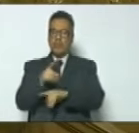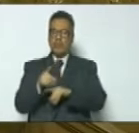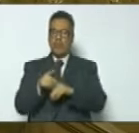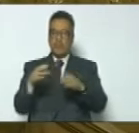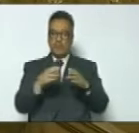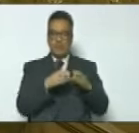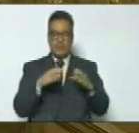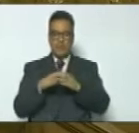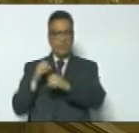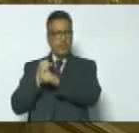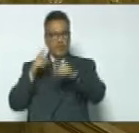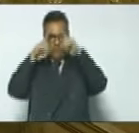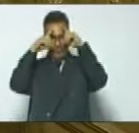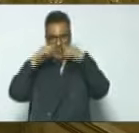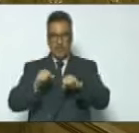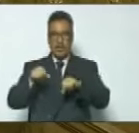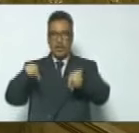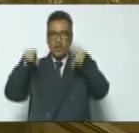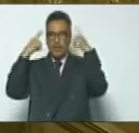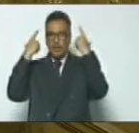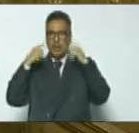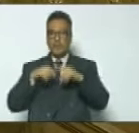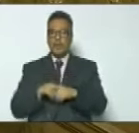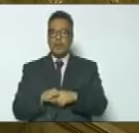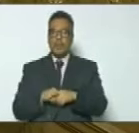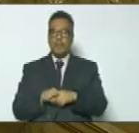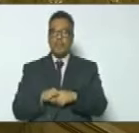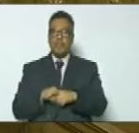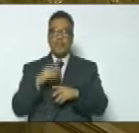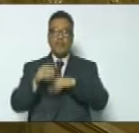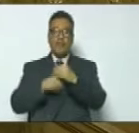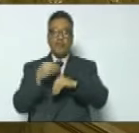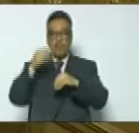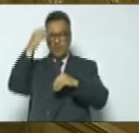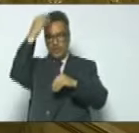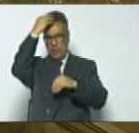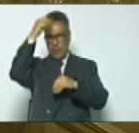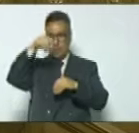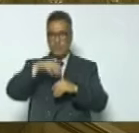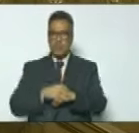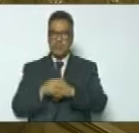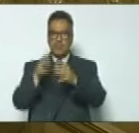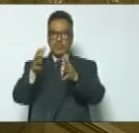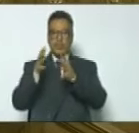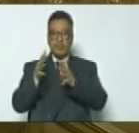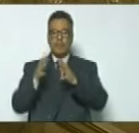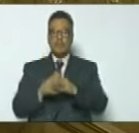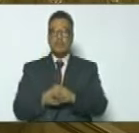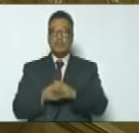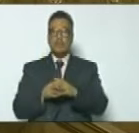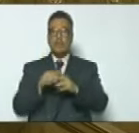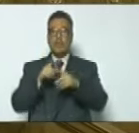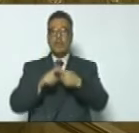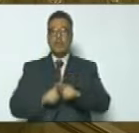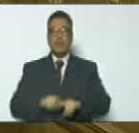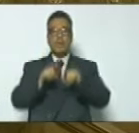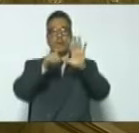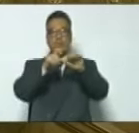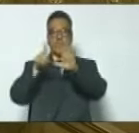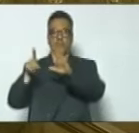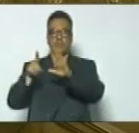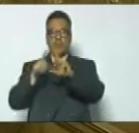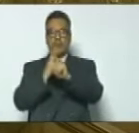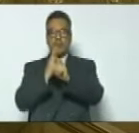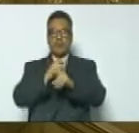al equipo de béisbol profesional Tiburones de la Guaira por haberse coronado campeones de la edición número 66